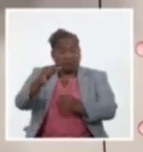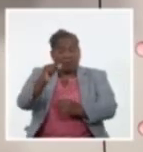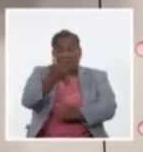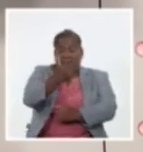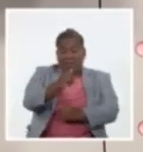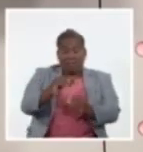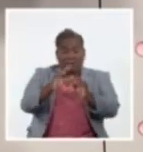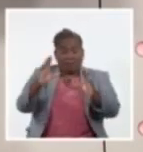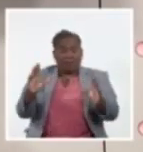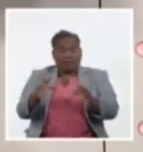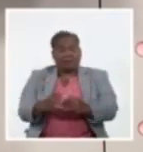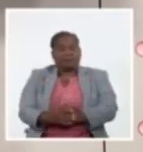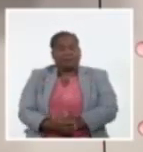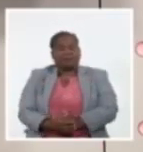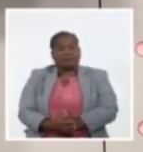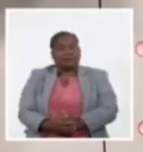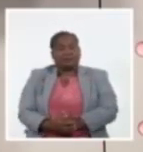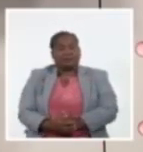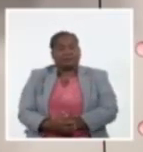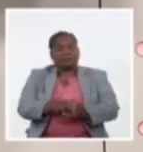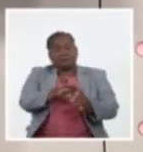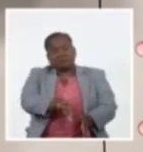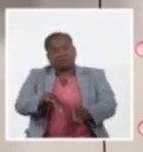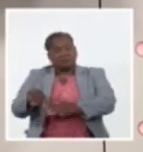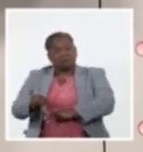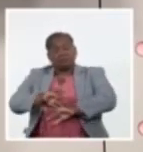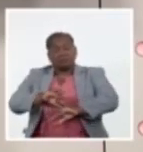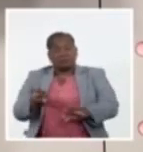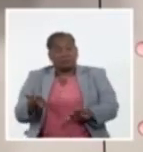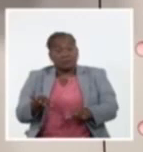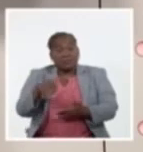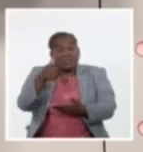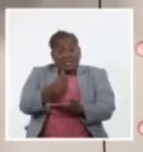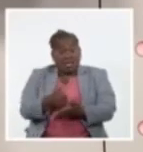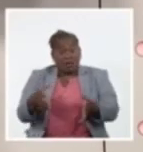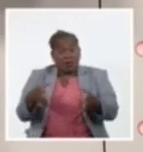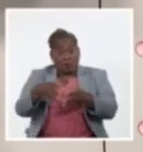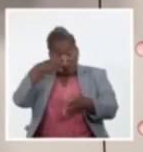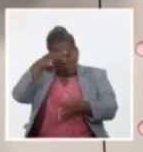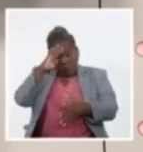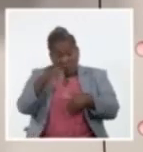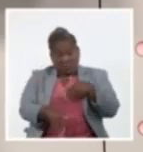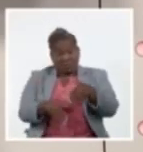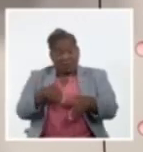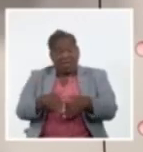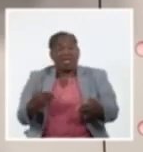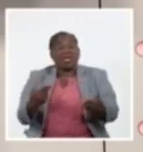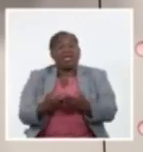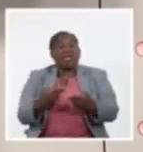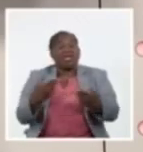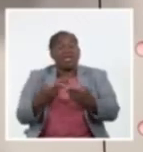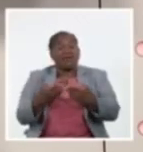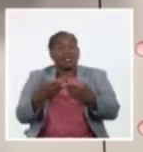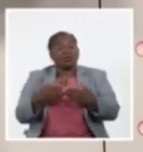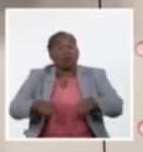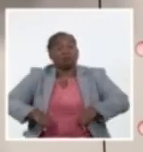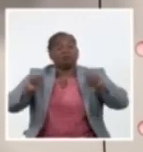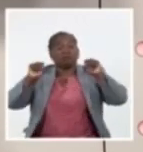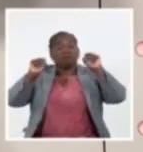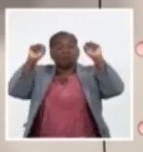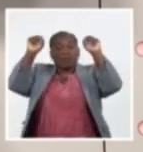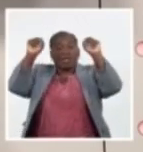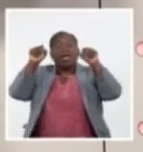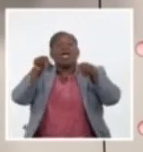de la mañana. Y ya se encuentran en la sede la delegación cubana que intervendrá en el Campeonato Mundial de Levantamiento de Pesas de